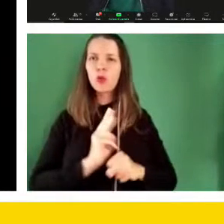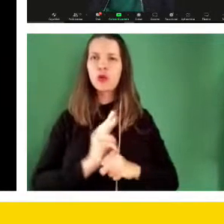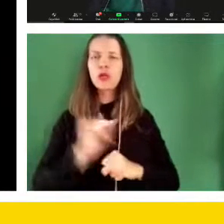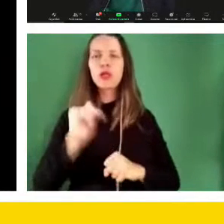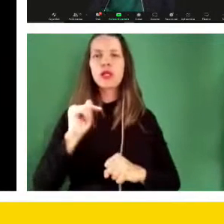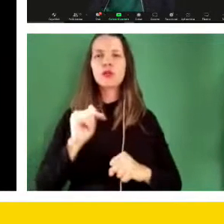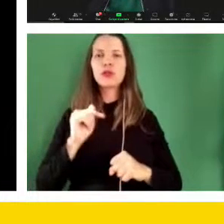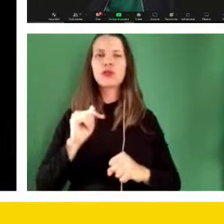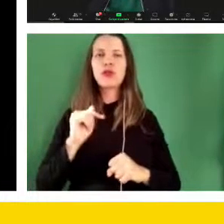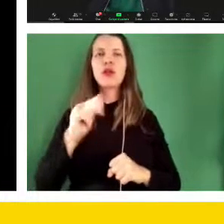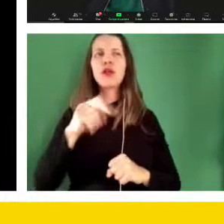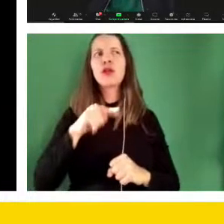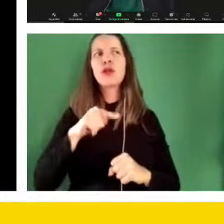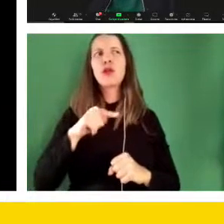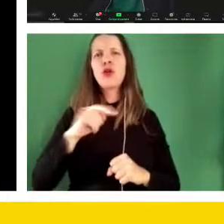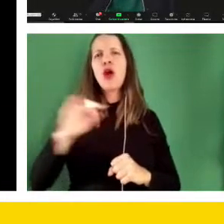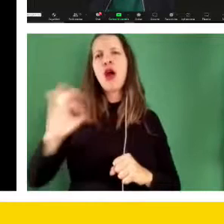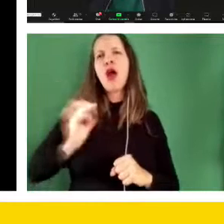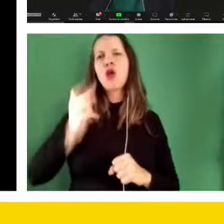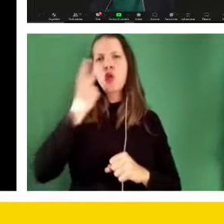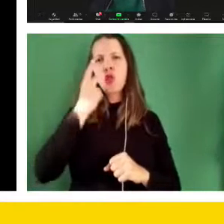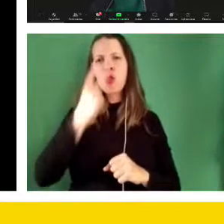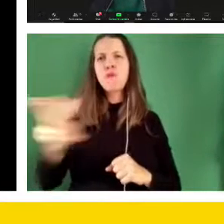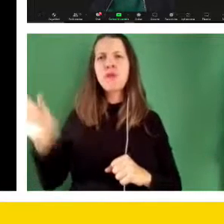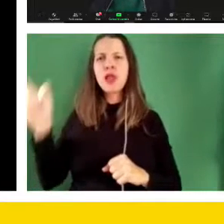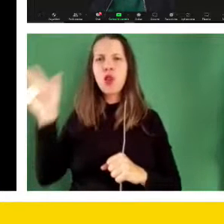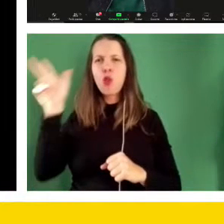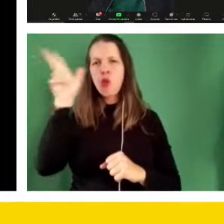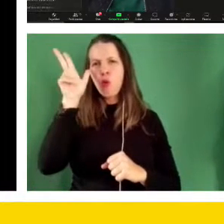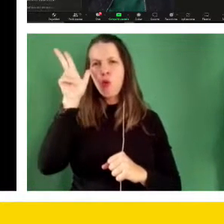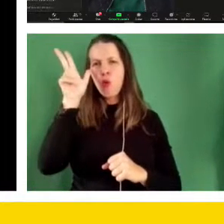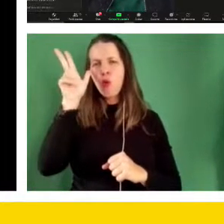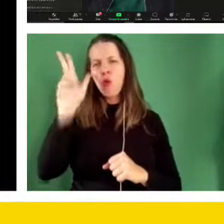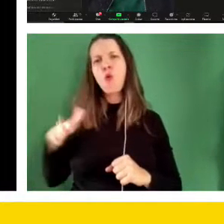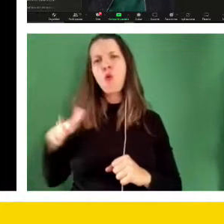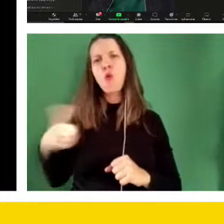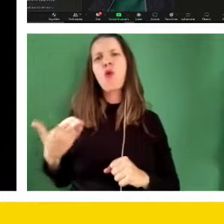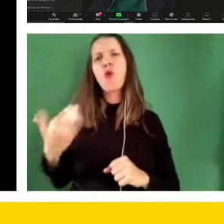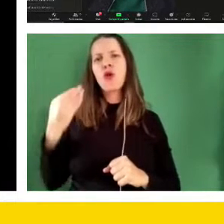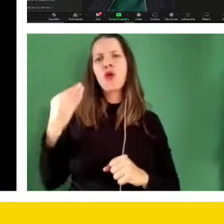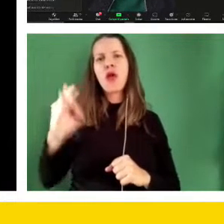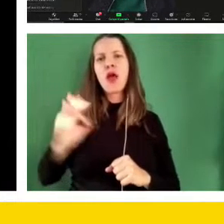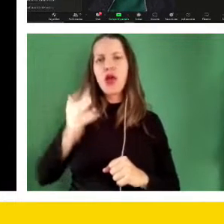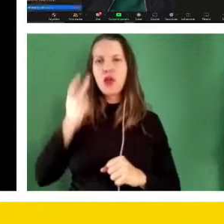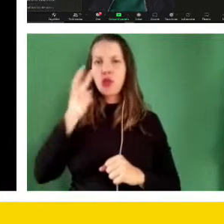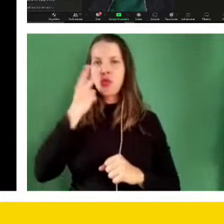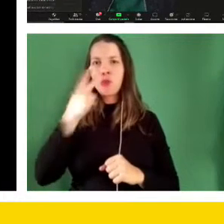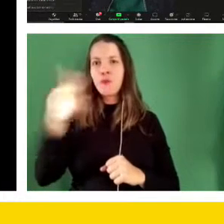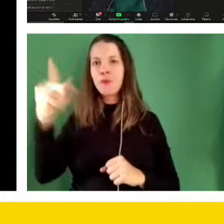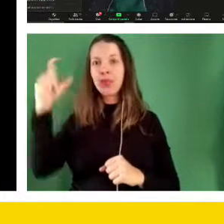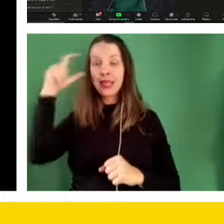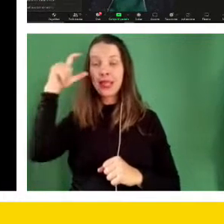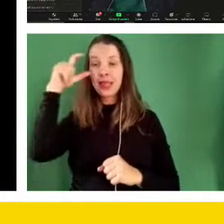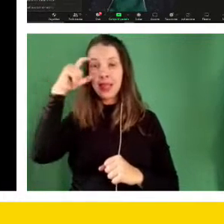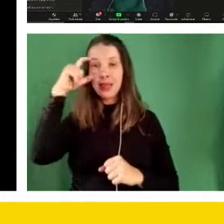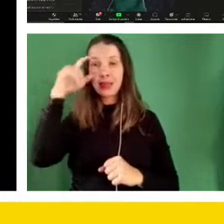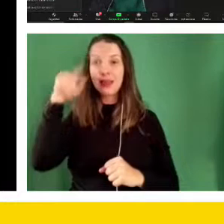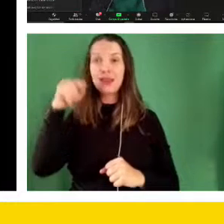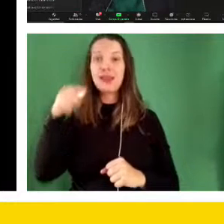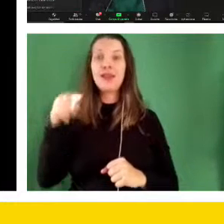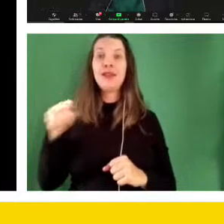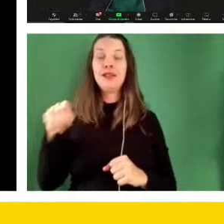2008 hasta el 2010 en el distrito y que se ha ido continuando, pero no con la misma